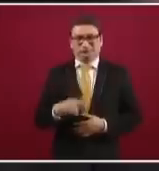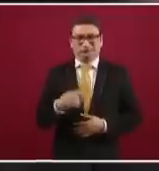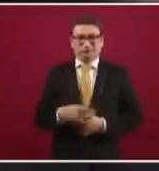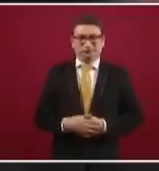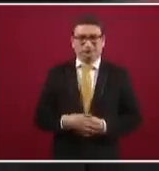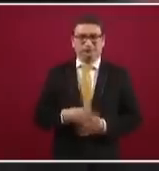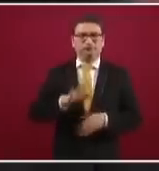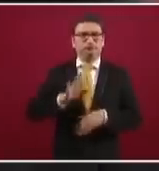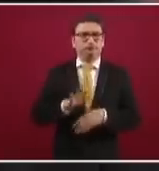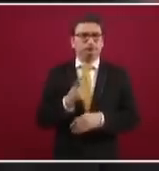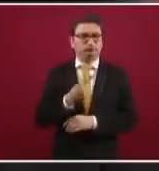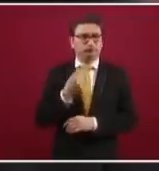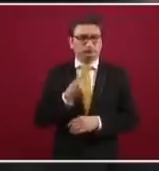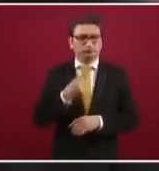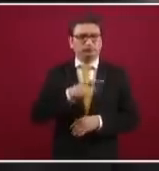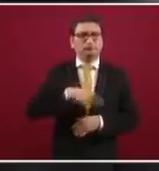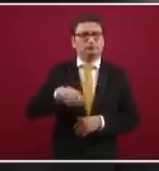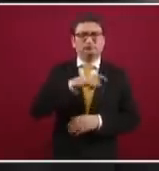la bandera